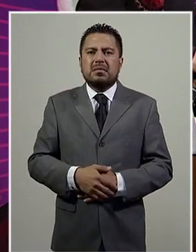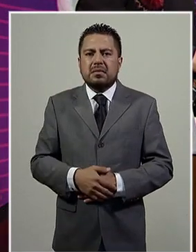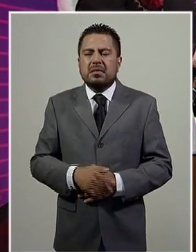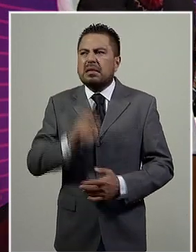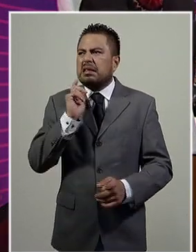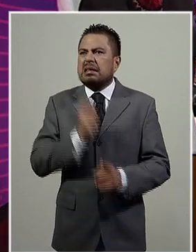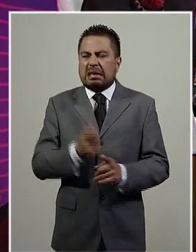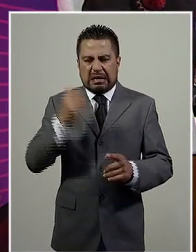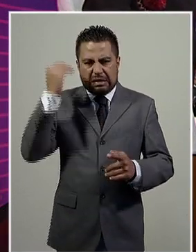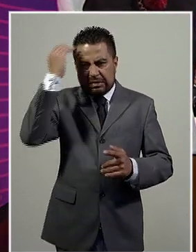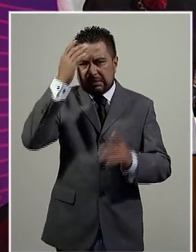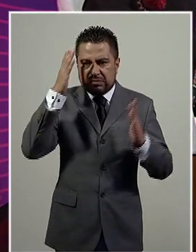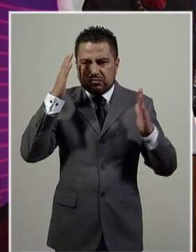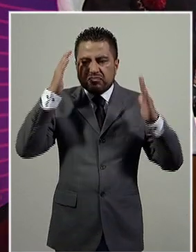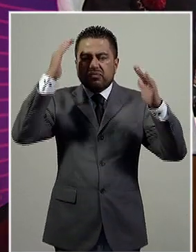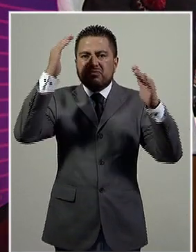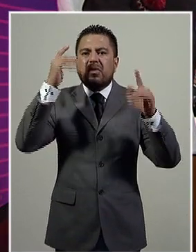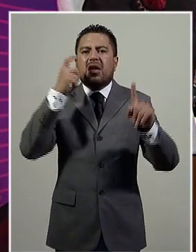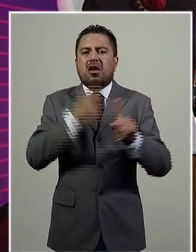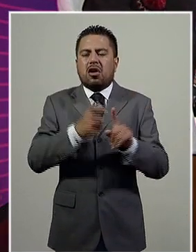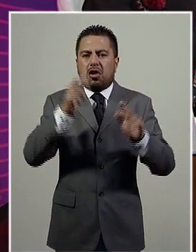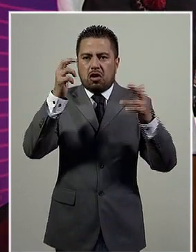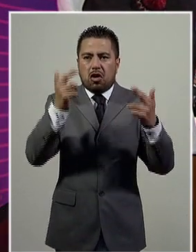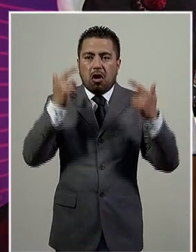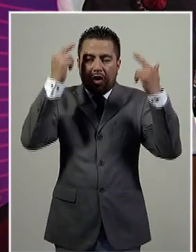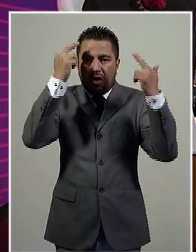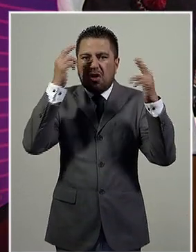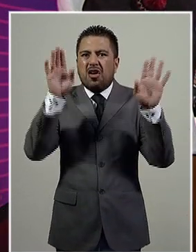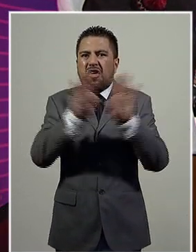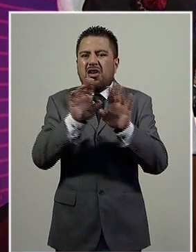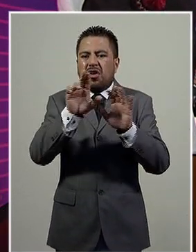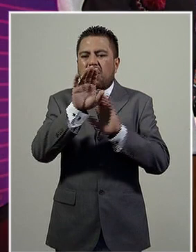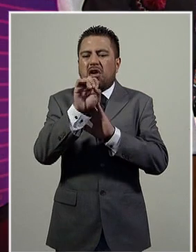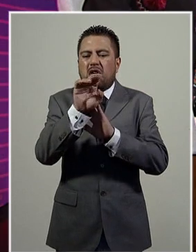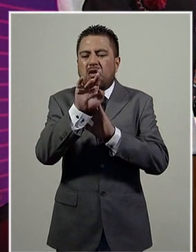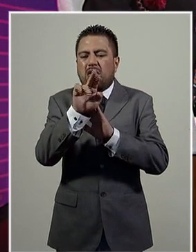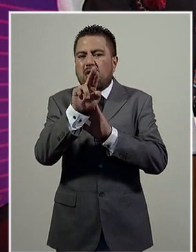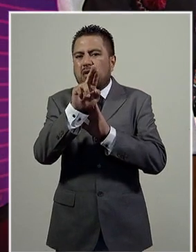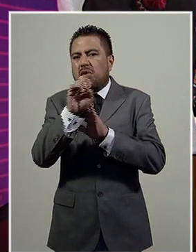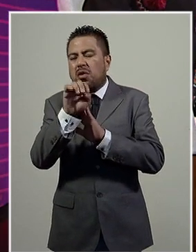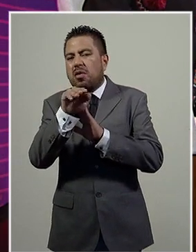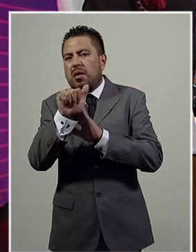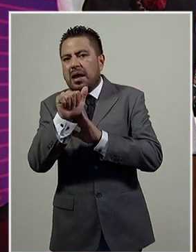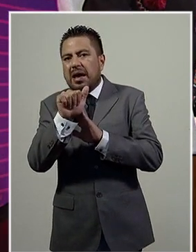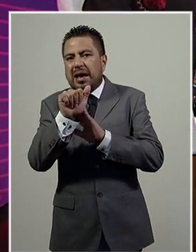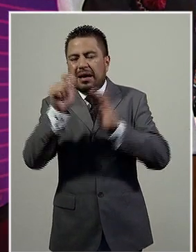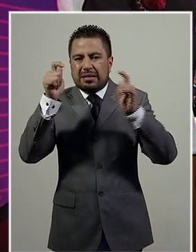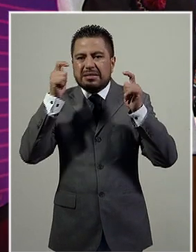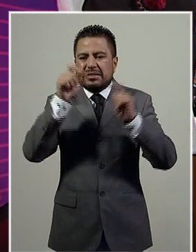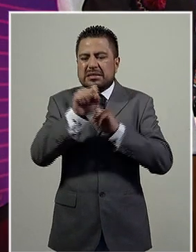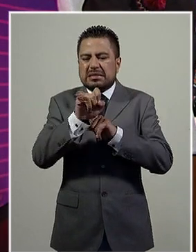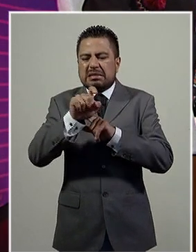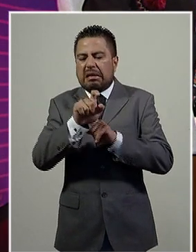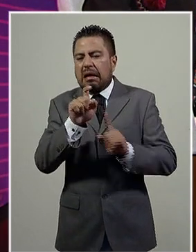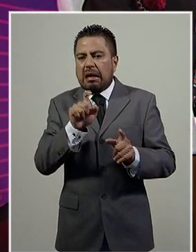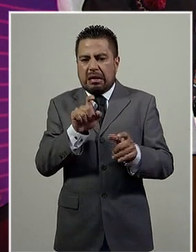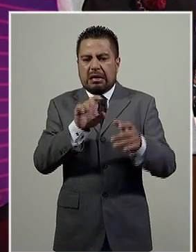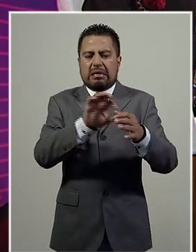¿Qué es el turbante? El turbante es una corona. Un sikh, un sikh se